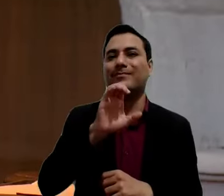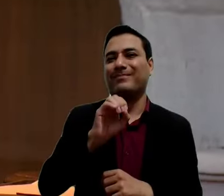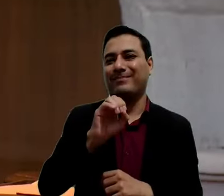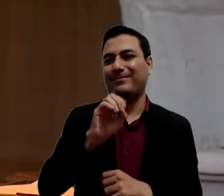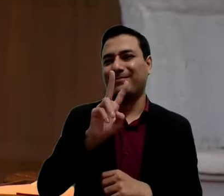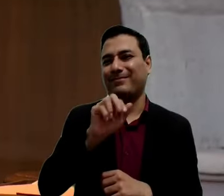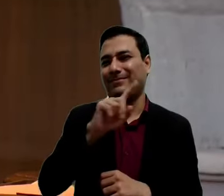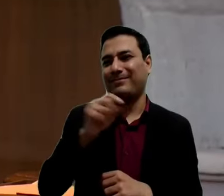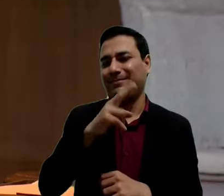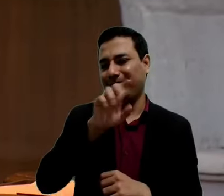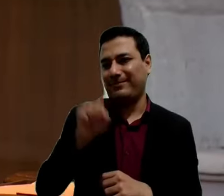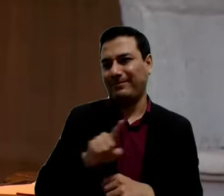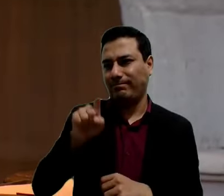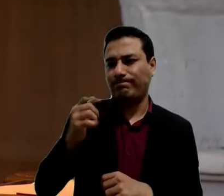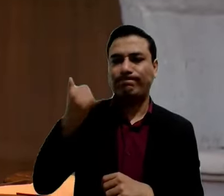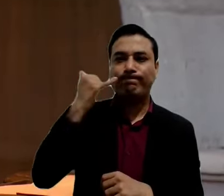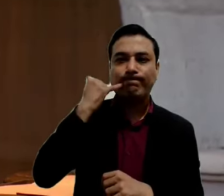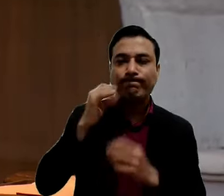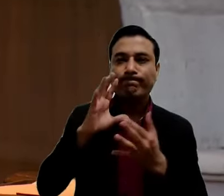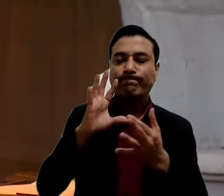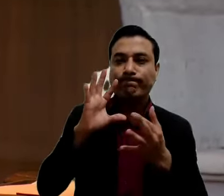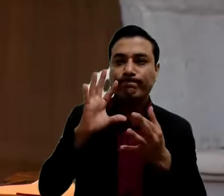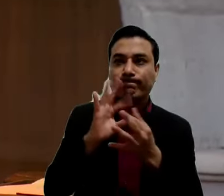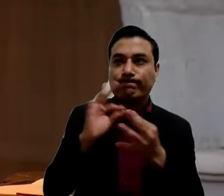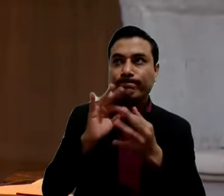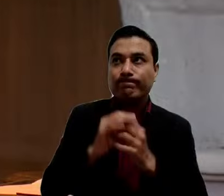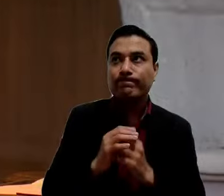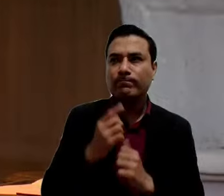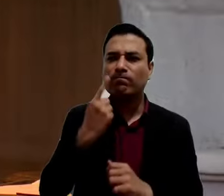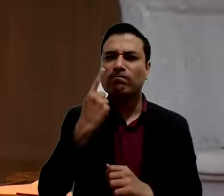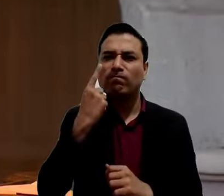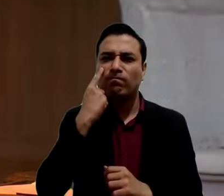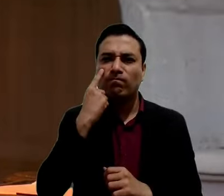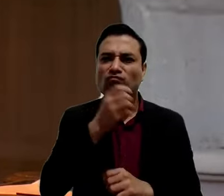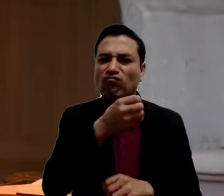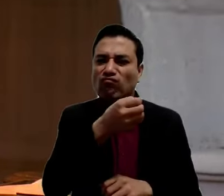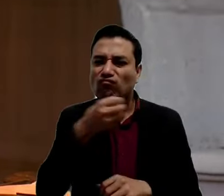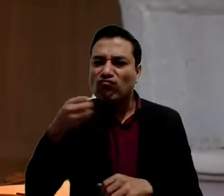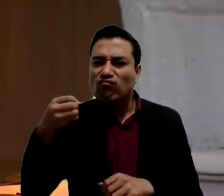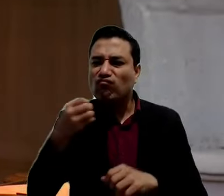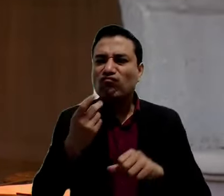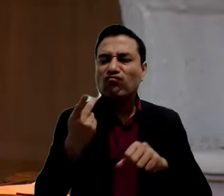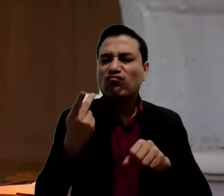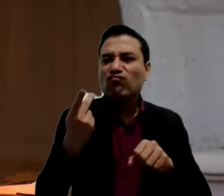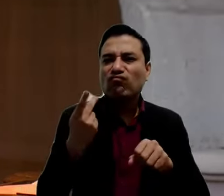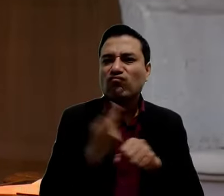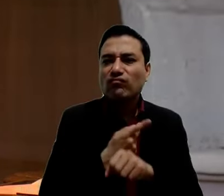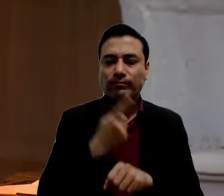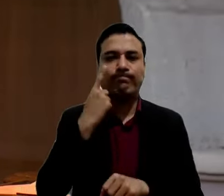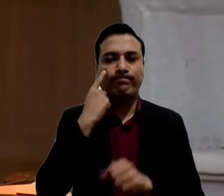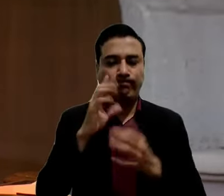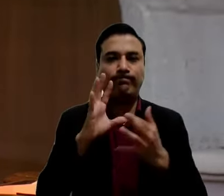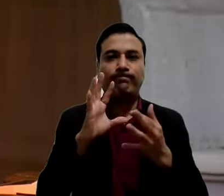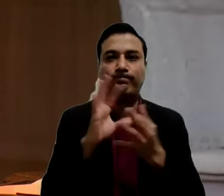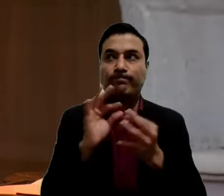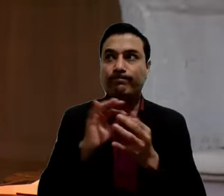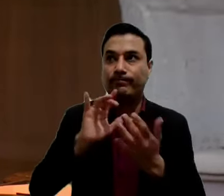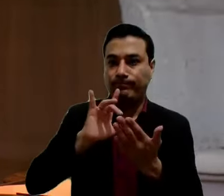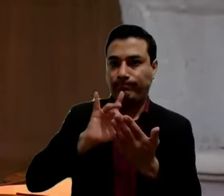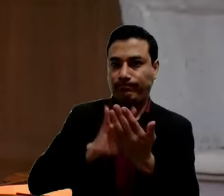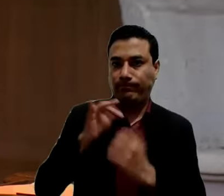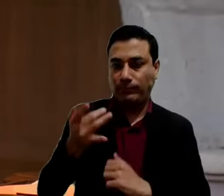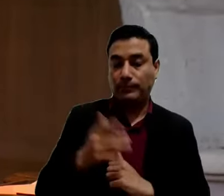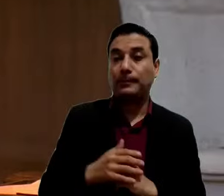Vázquez en la que se me explicó lo ocurrido en la del evento sin embargo Y como dijo la